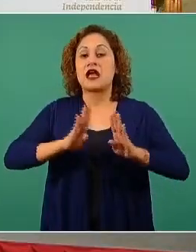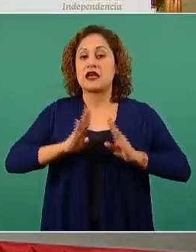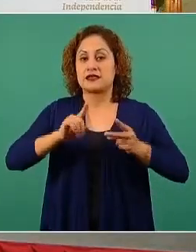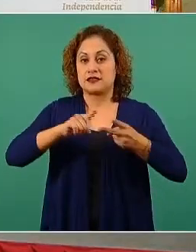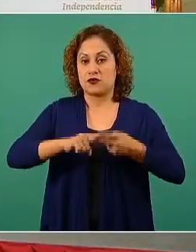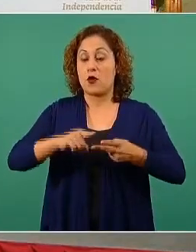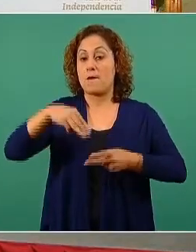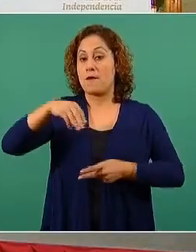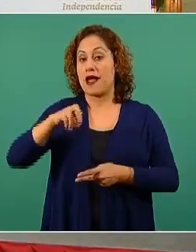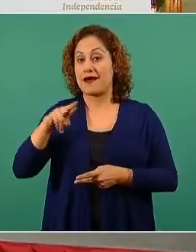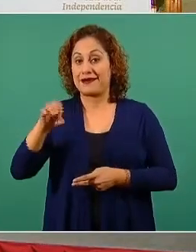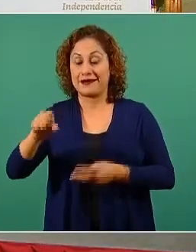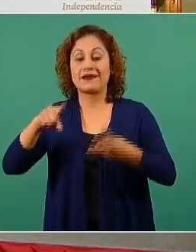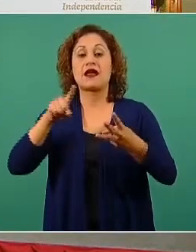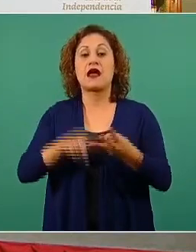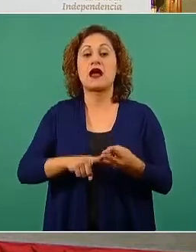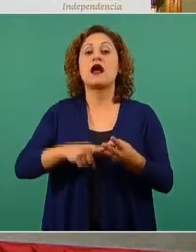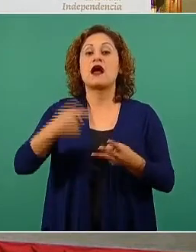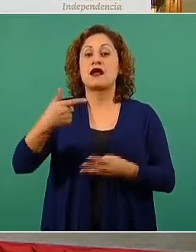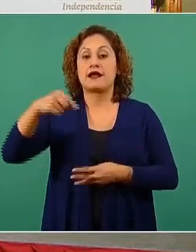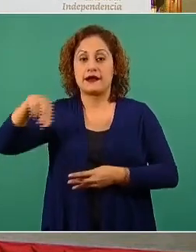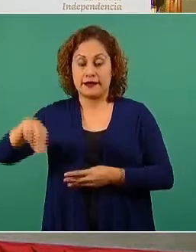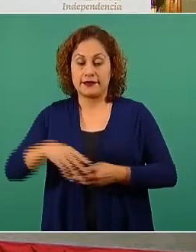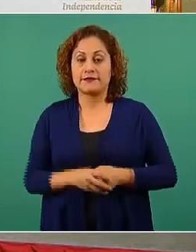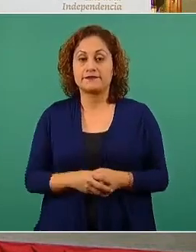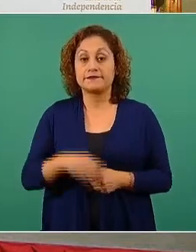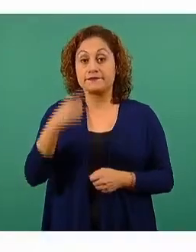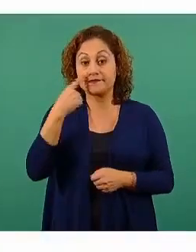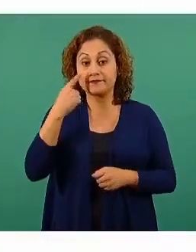Nacional. Tenemos un total de